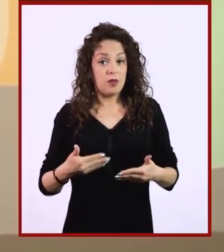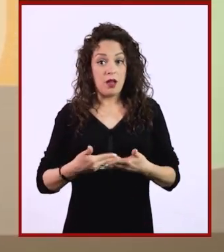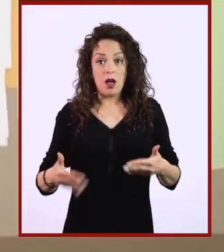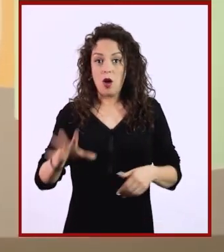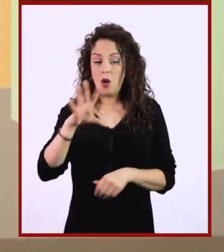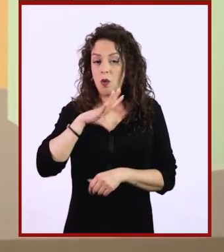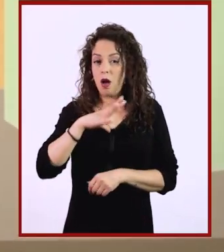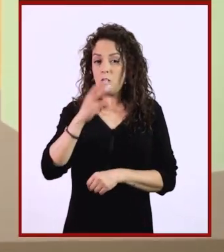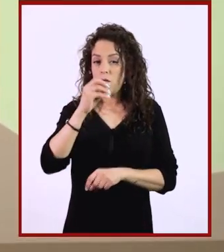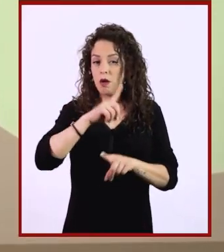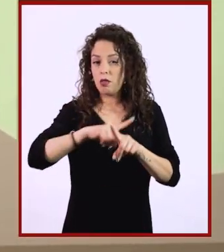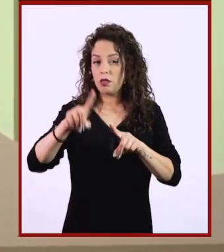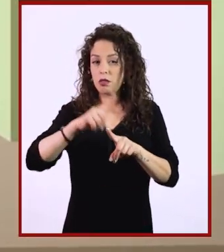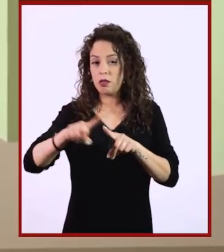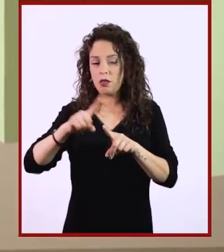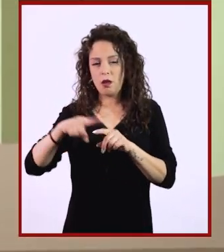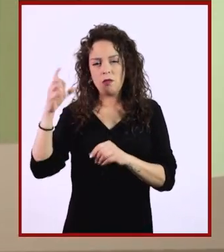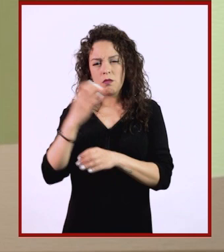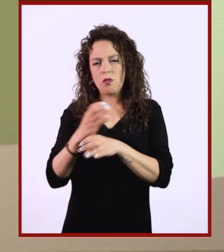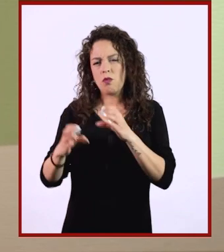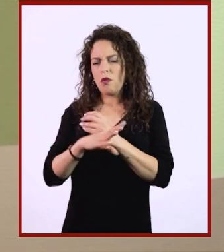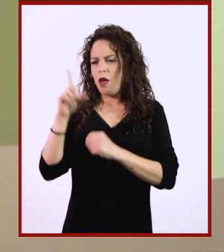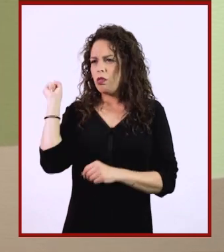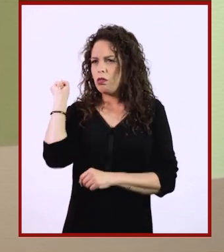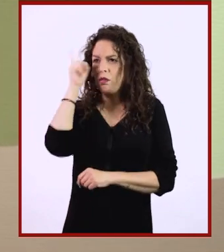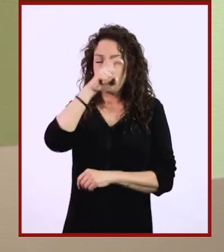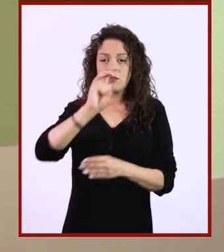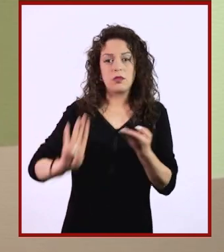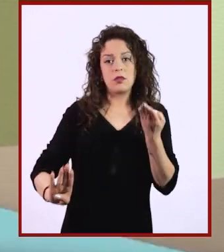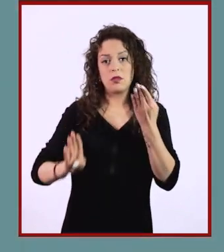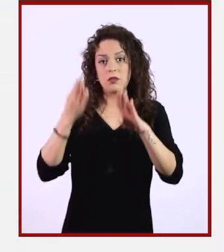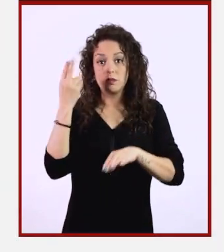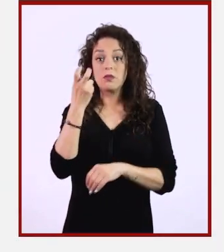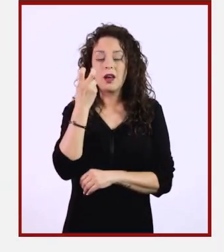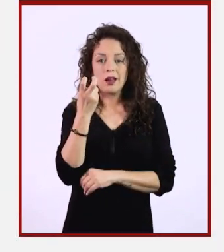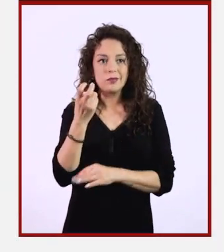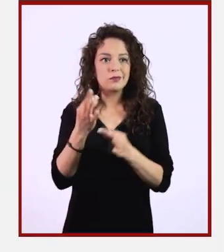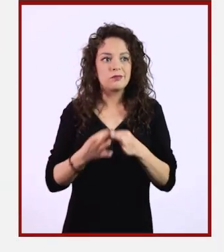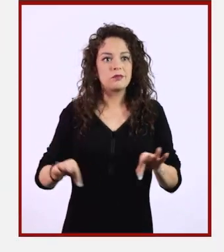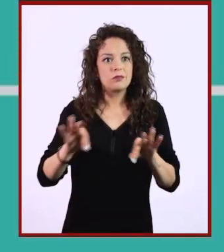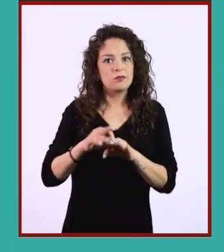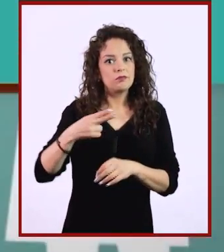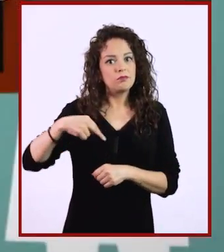muchos desafíos a nivel mundial, ¿no? Que nos hacen repensar, ¿no?